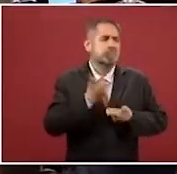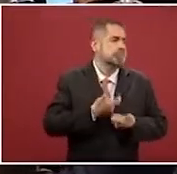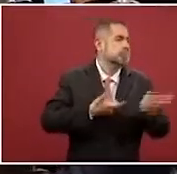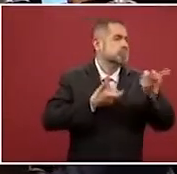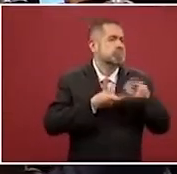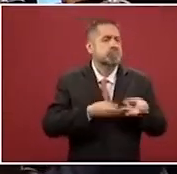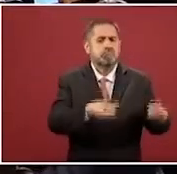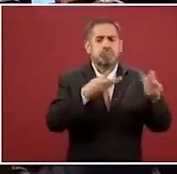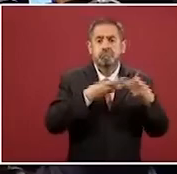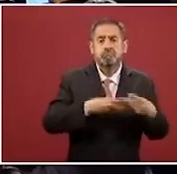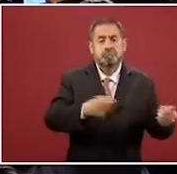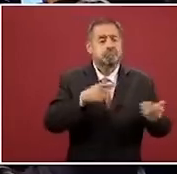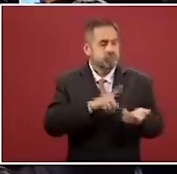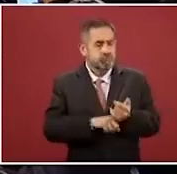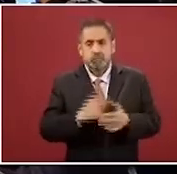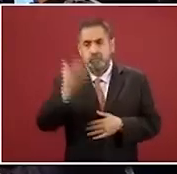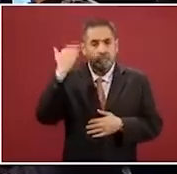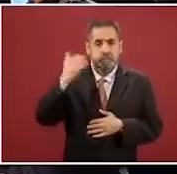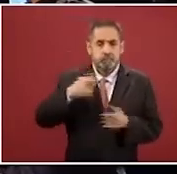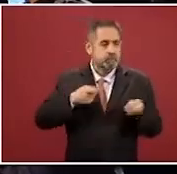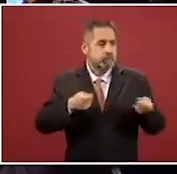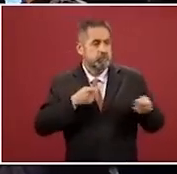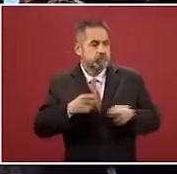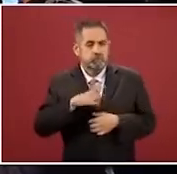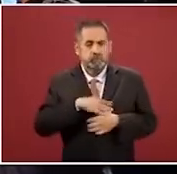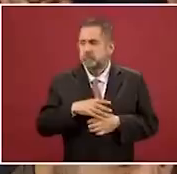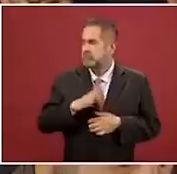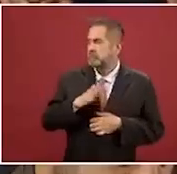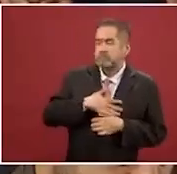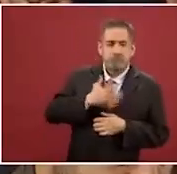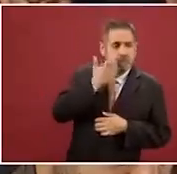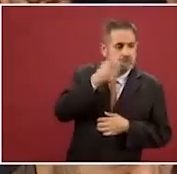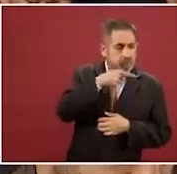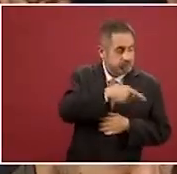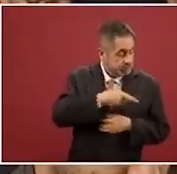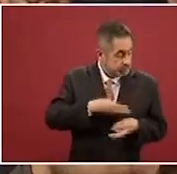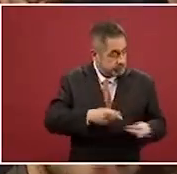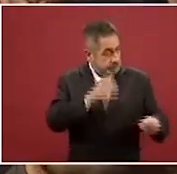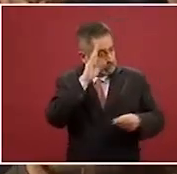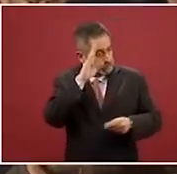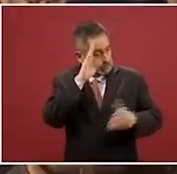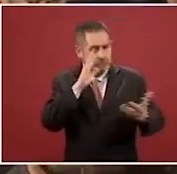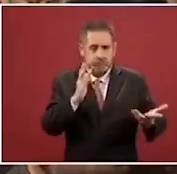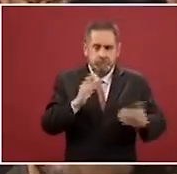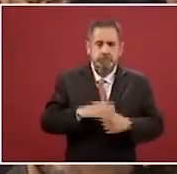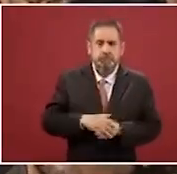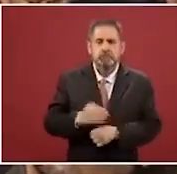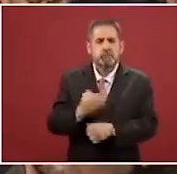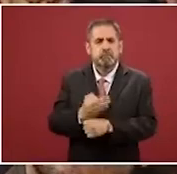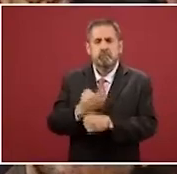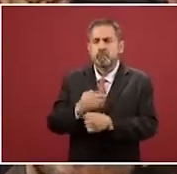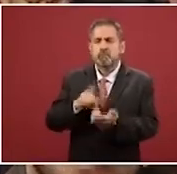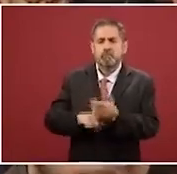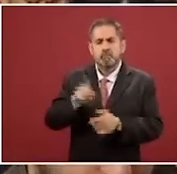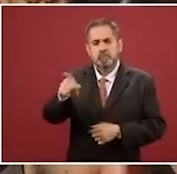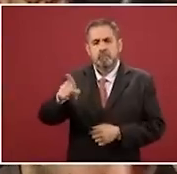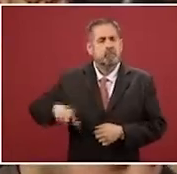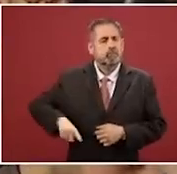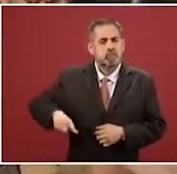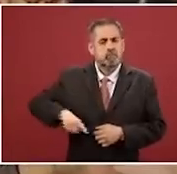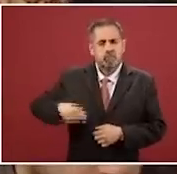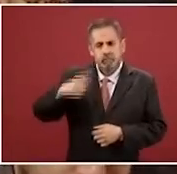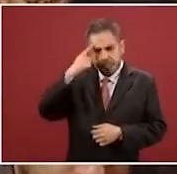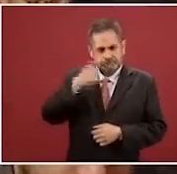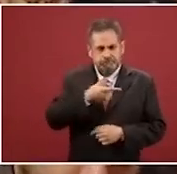a necesidades inventadas, etcétera. La pregunta concreta, presidente, es ¿qué está haciendo su gobierno